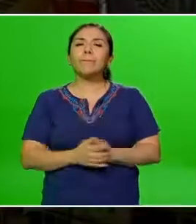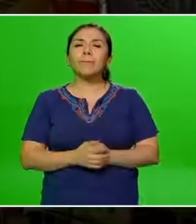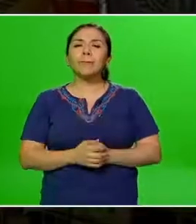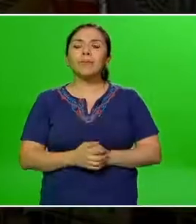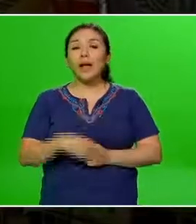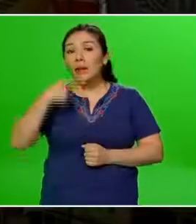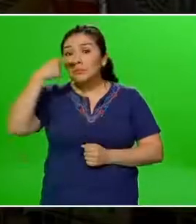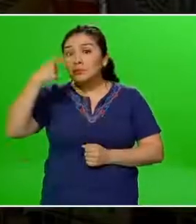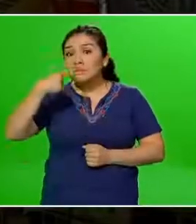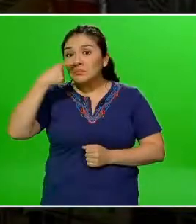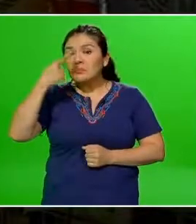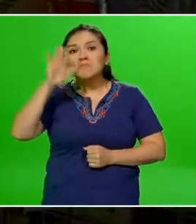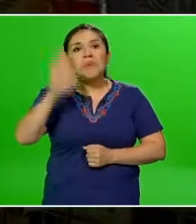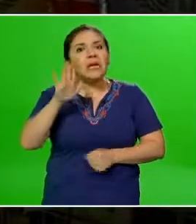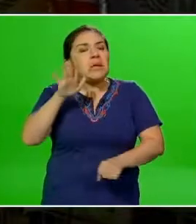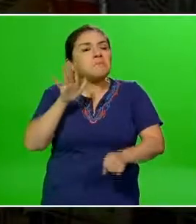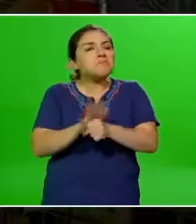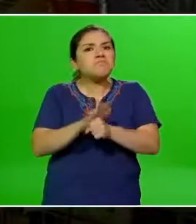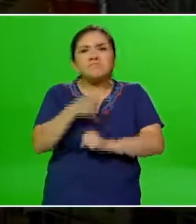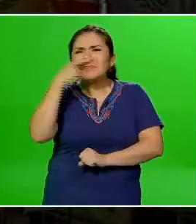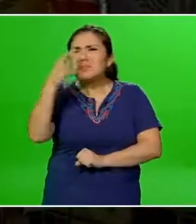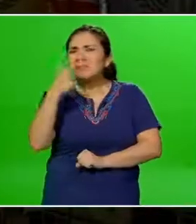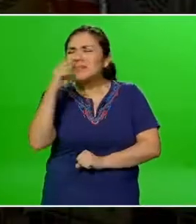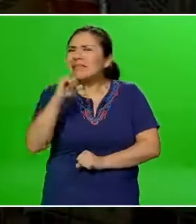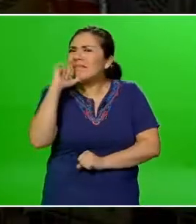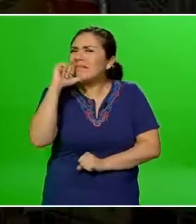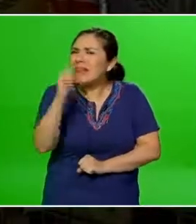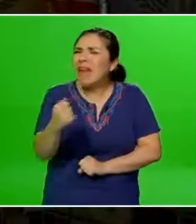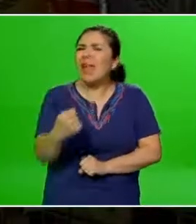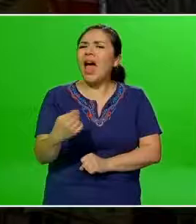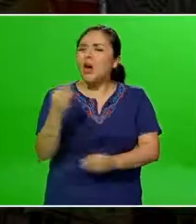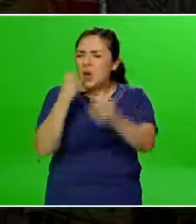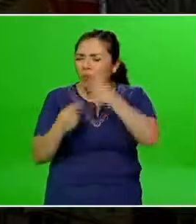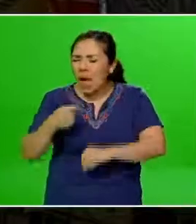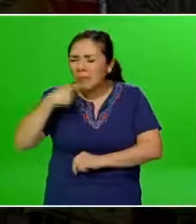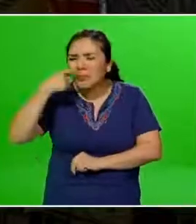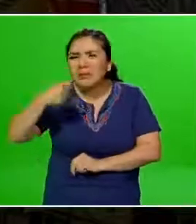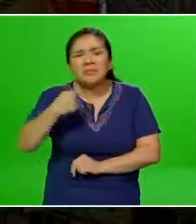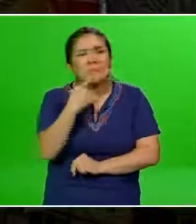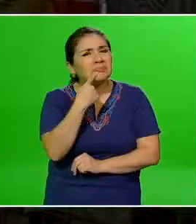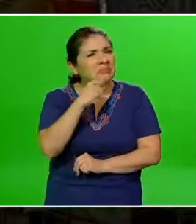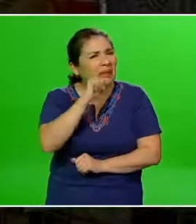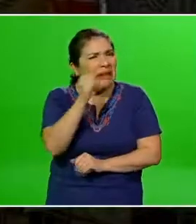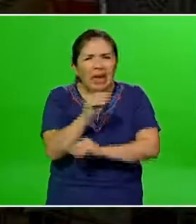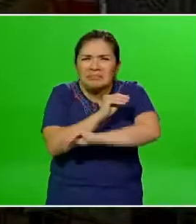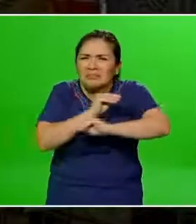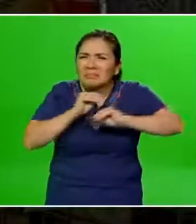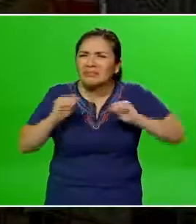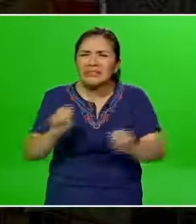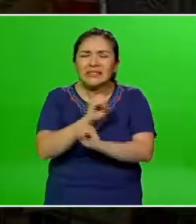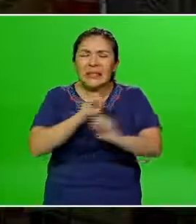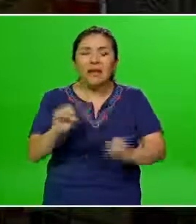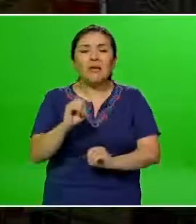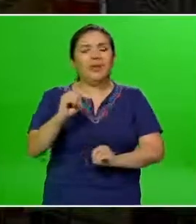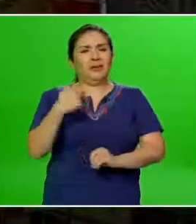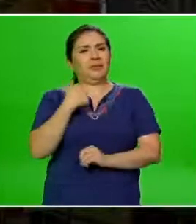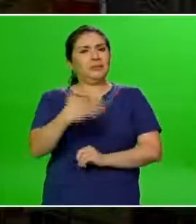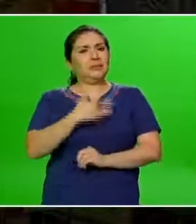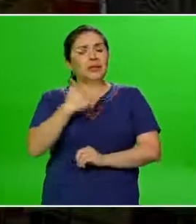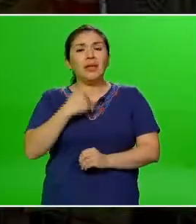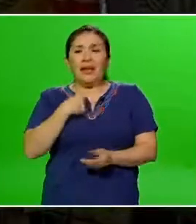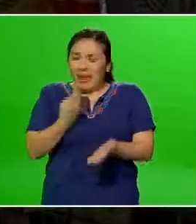el olfato, yo no podía percibir nada, la comida no me sabía nada, dio un momento en que yo ya no